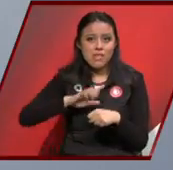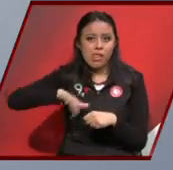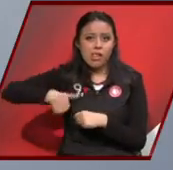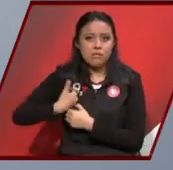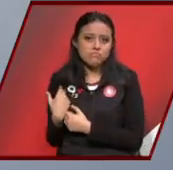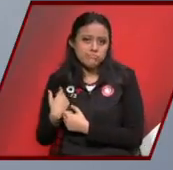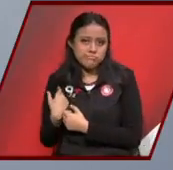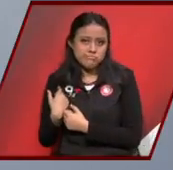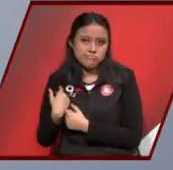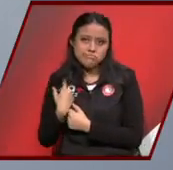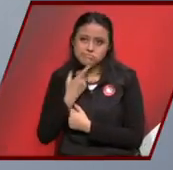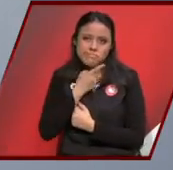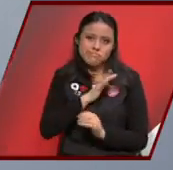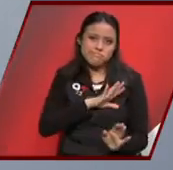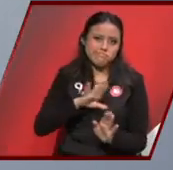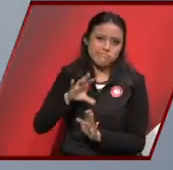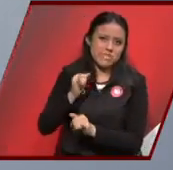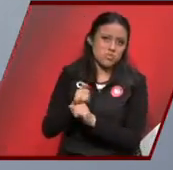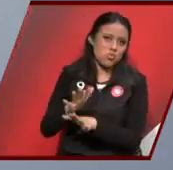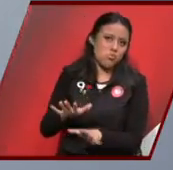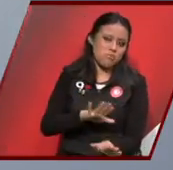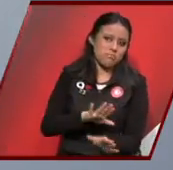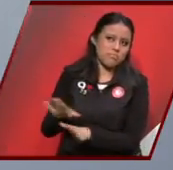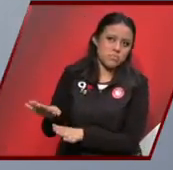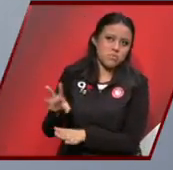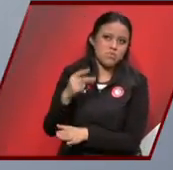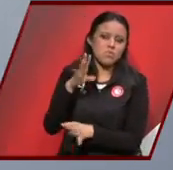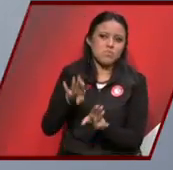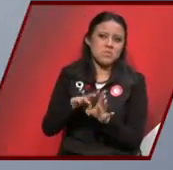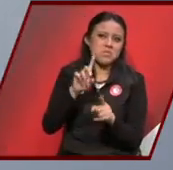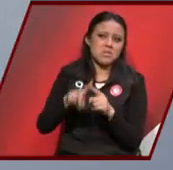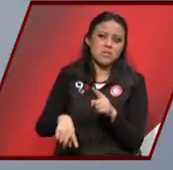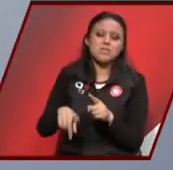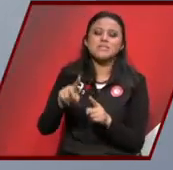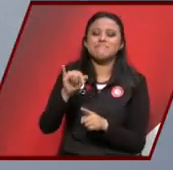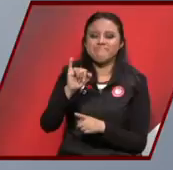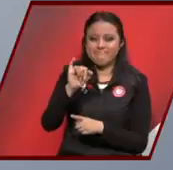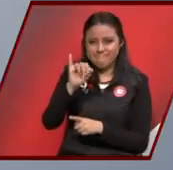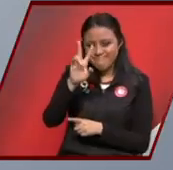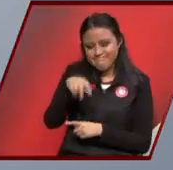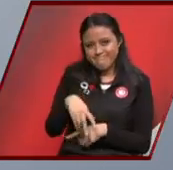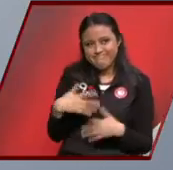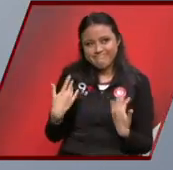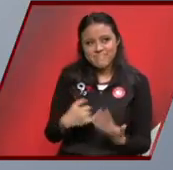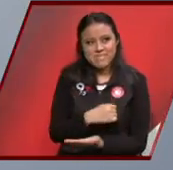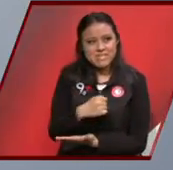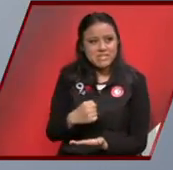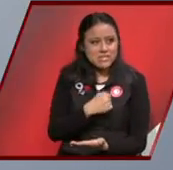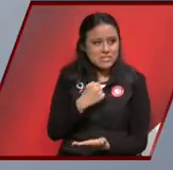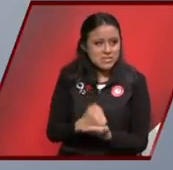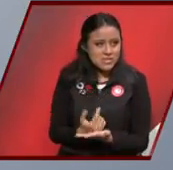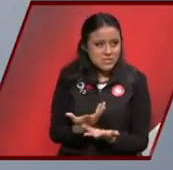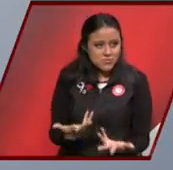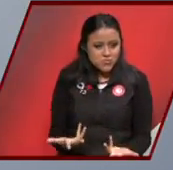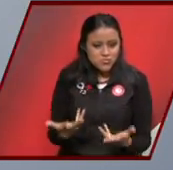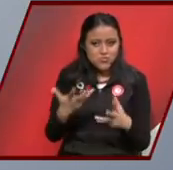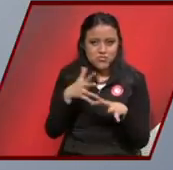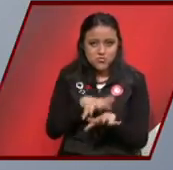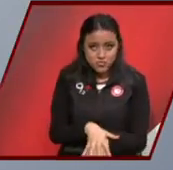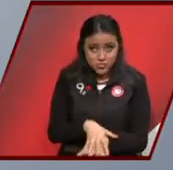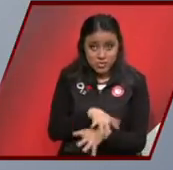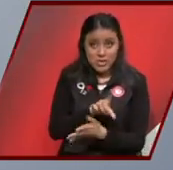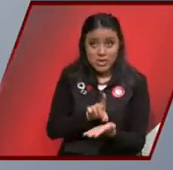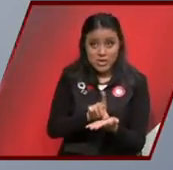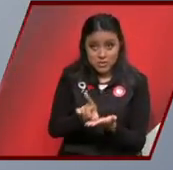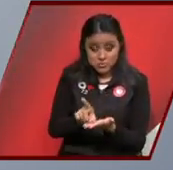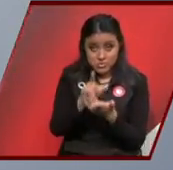es. Estorban. Sí, ¿Para qué los quieres? Ya no están viendo cómo se deshacen de ellos. Eso está claro. Esta ha sido una ciudad incluyente, una ciudad de